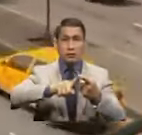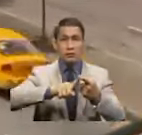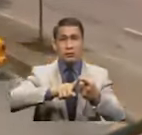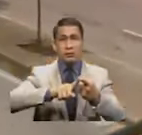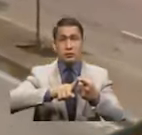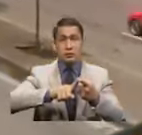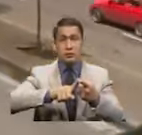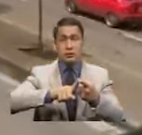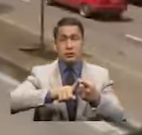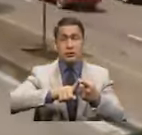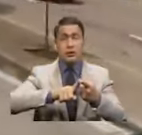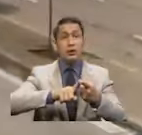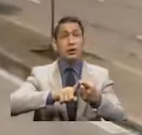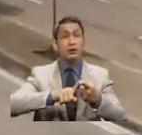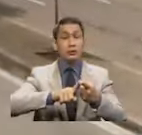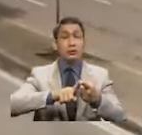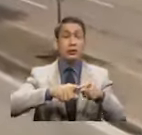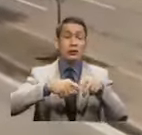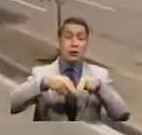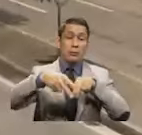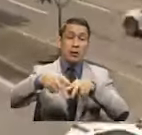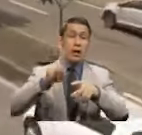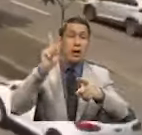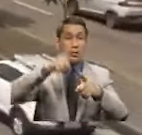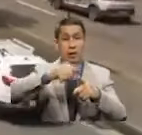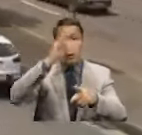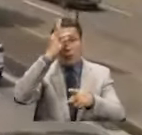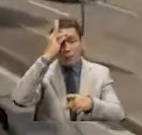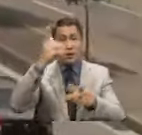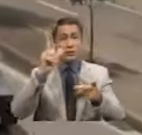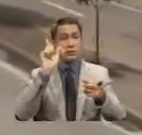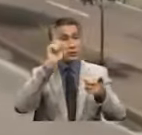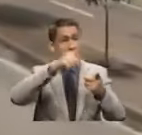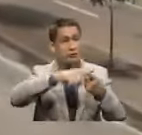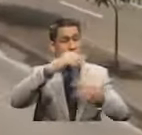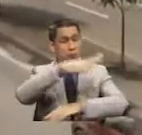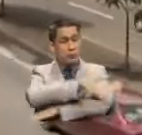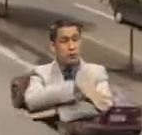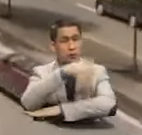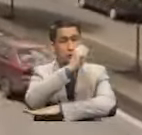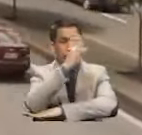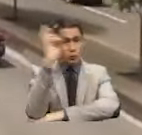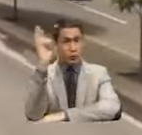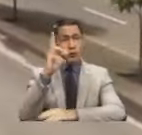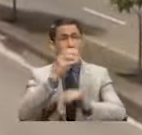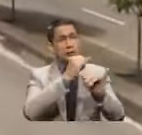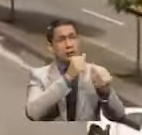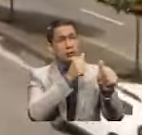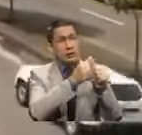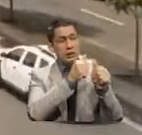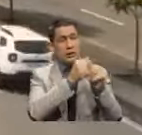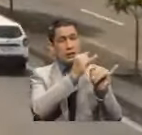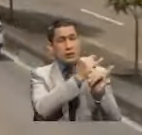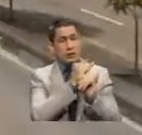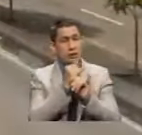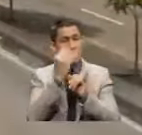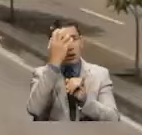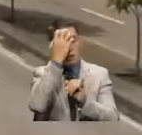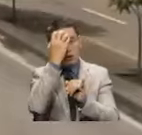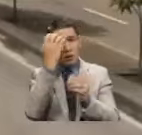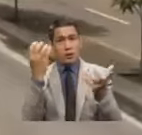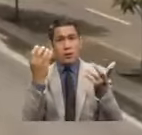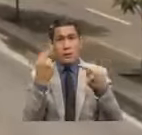hacia el hospital que está acá al frente, instituciones educativas y centros comerciales que hay en el sector. Pero esta es